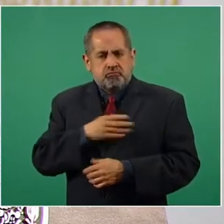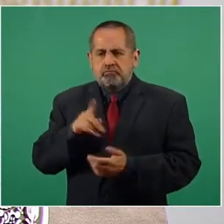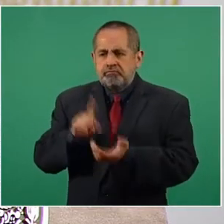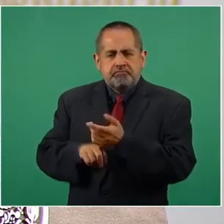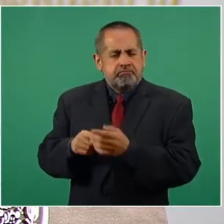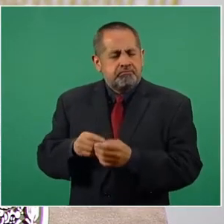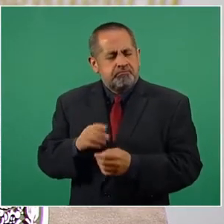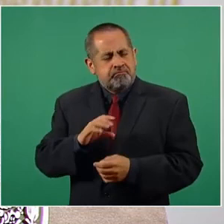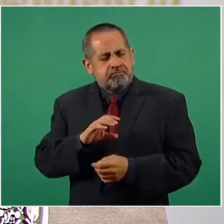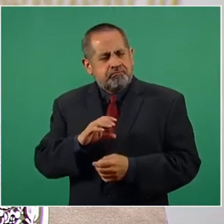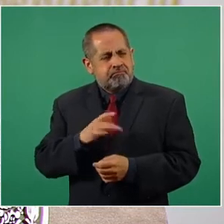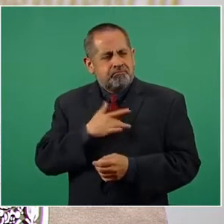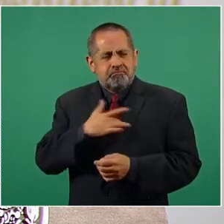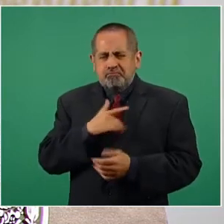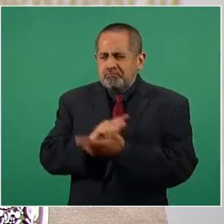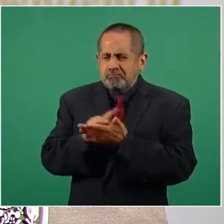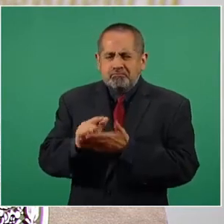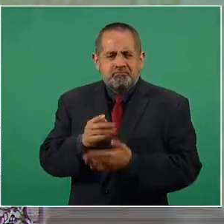noble,